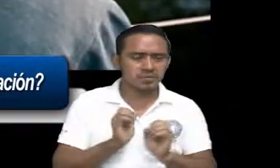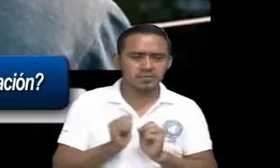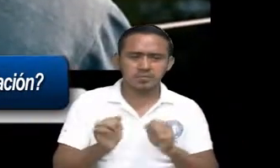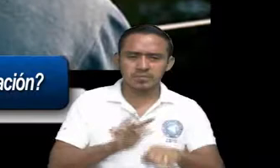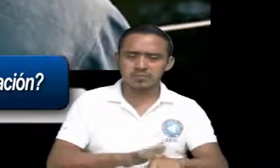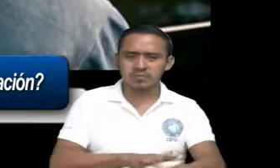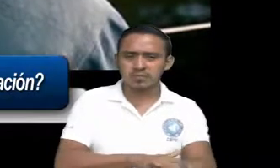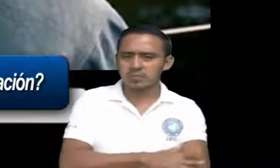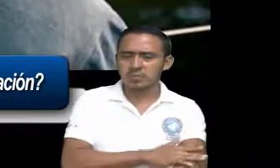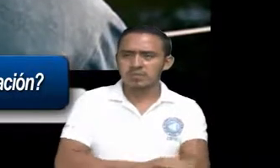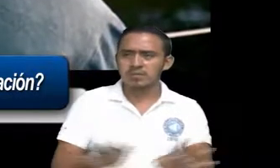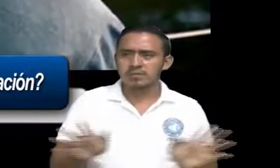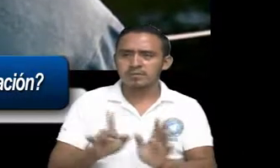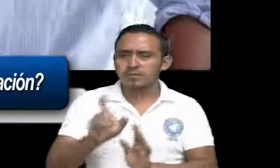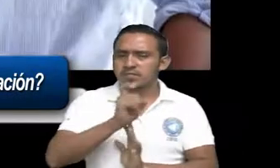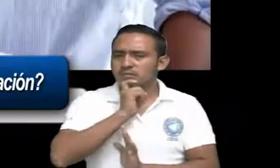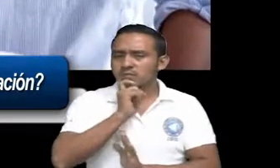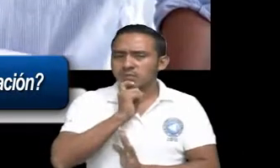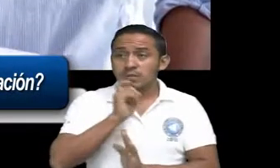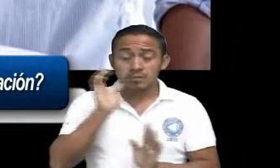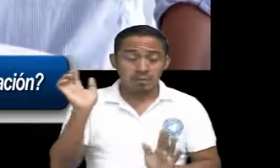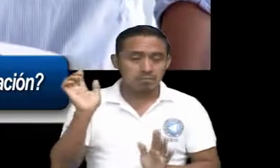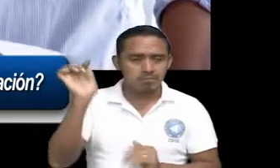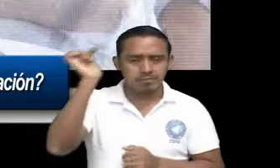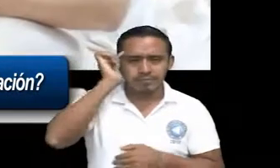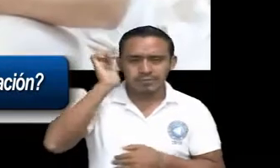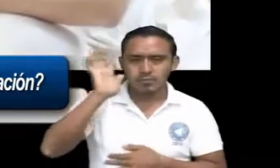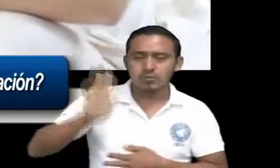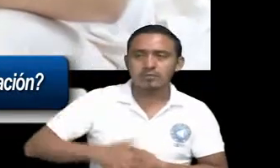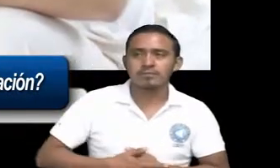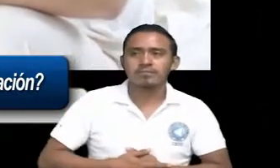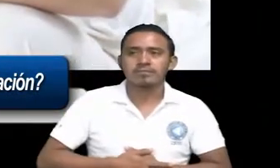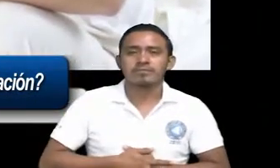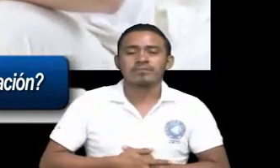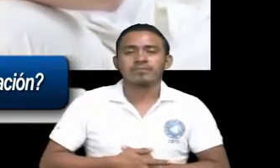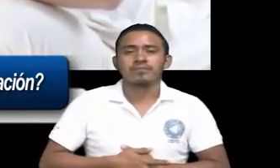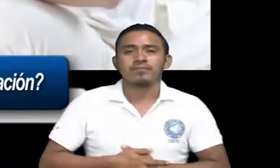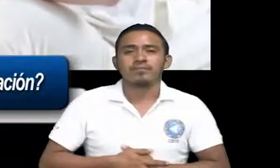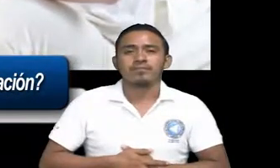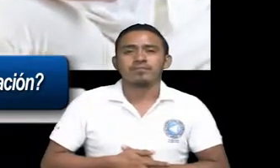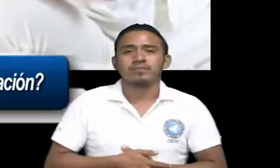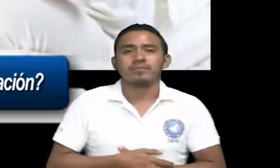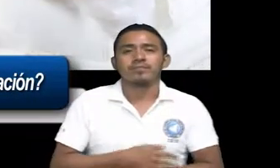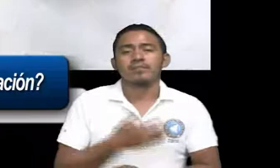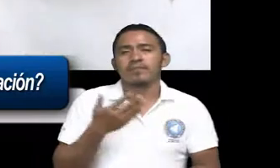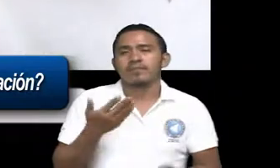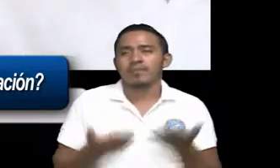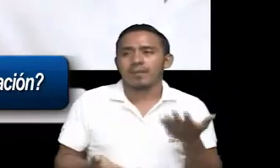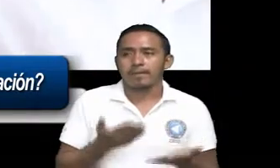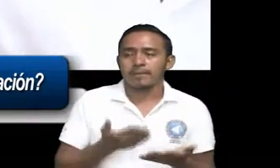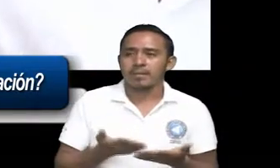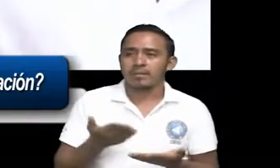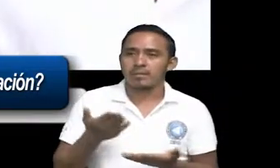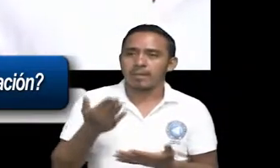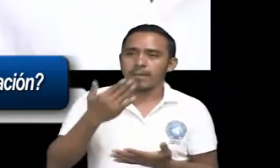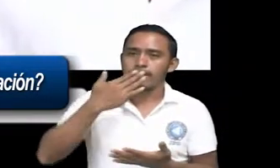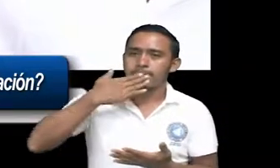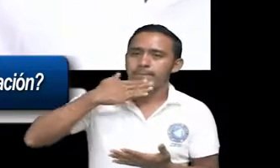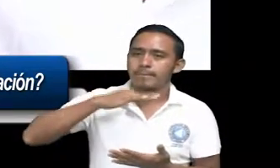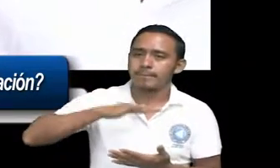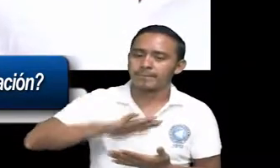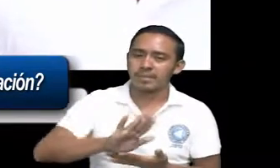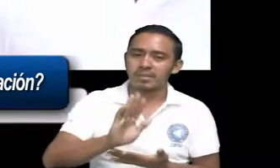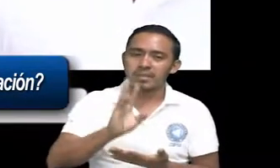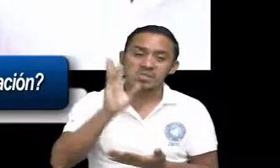sentimiento de celo, digo yo, pues, y se ha visto, pues. Quizás tuvo una mala experiencia, una